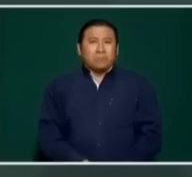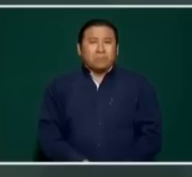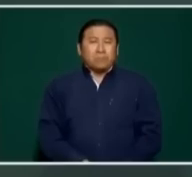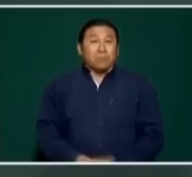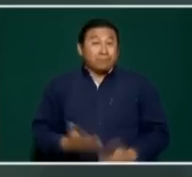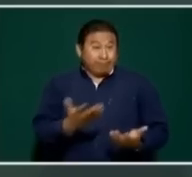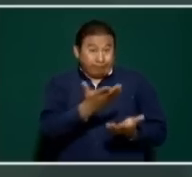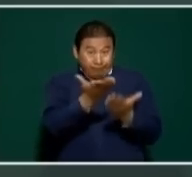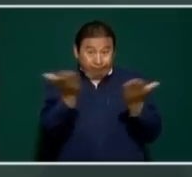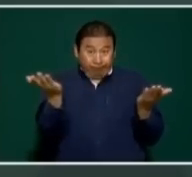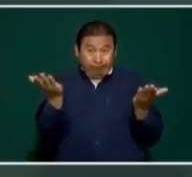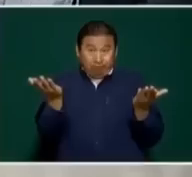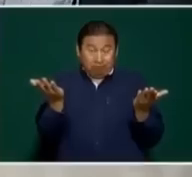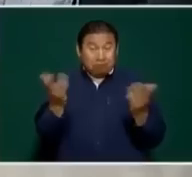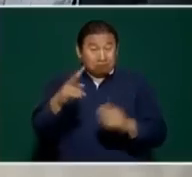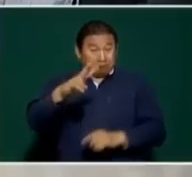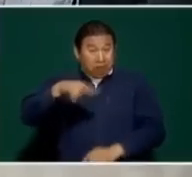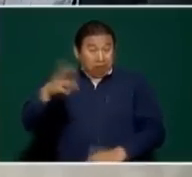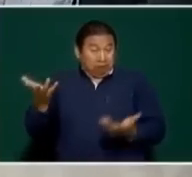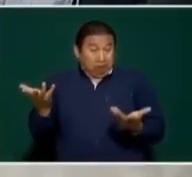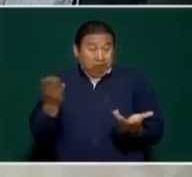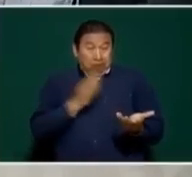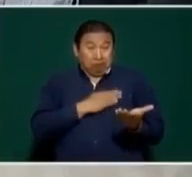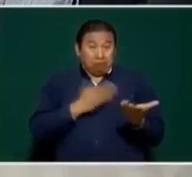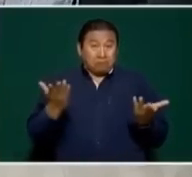¿No es así? Bueno,